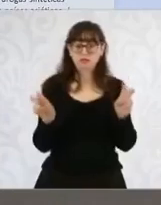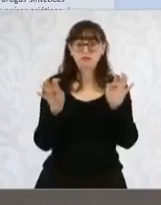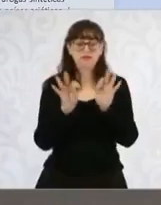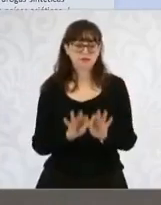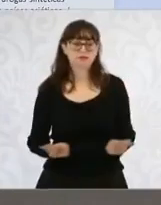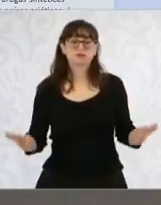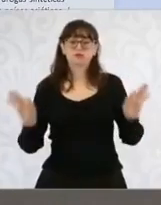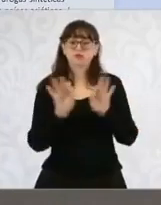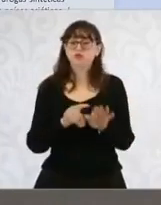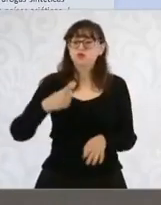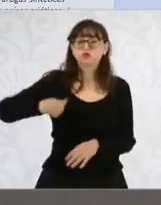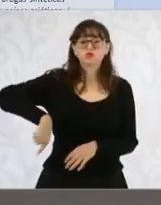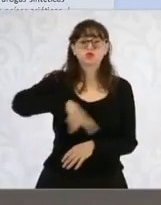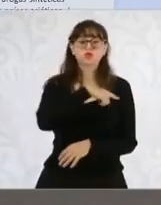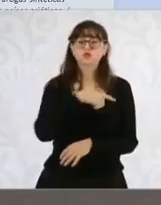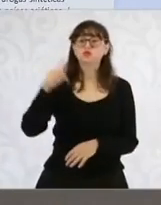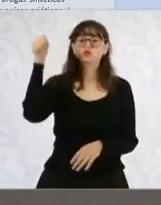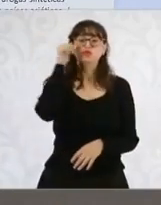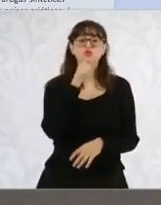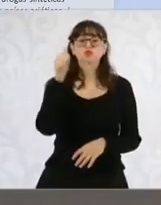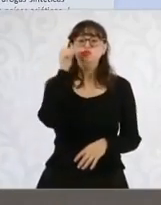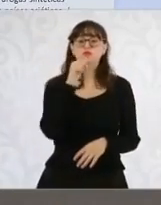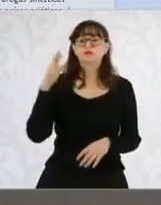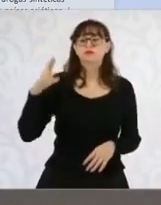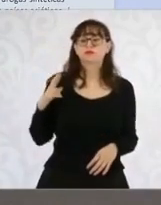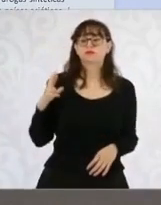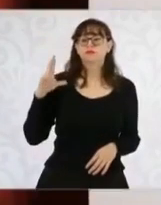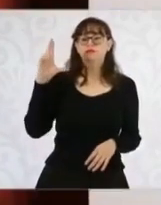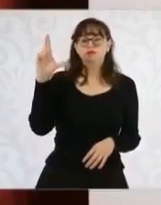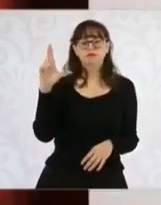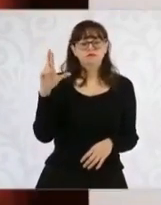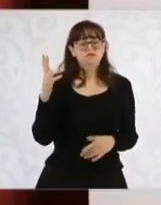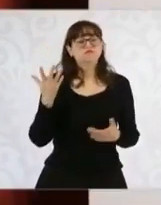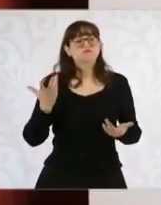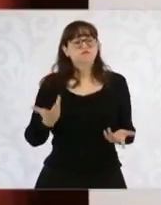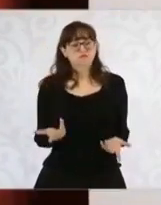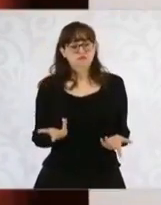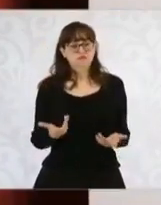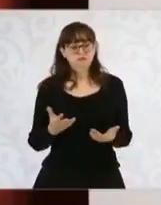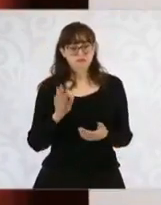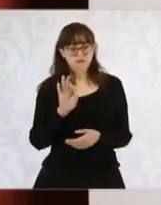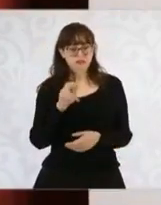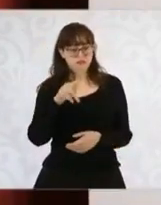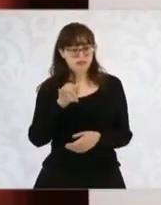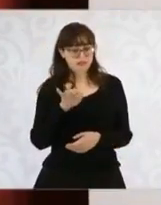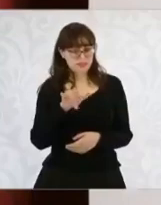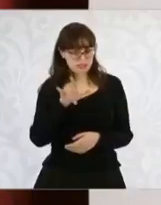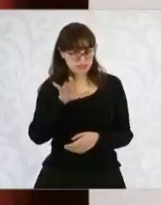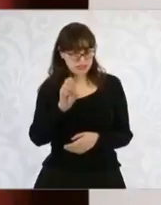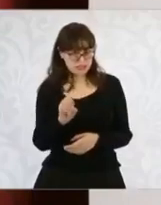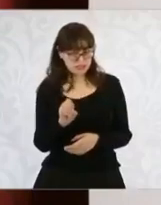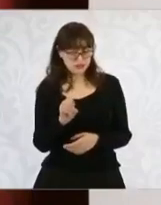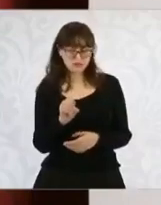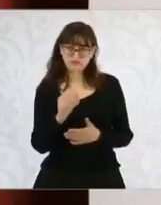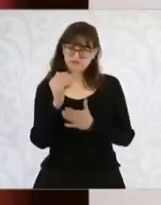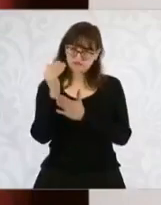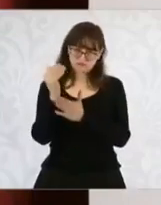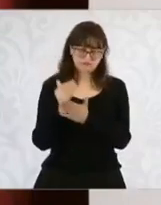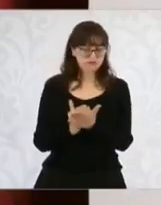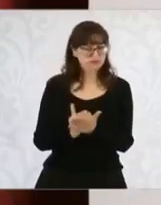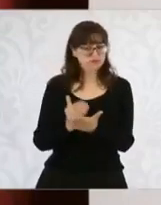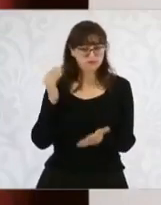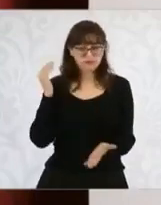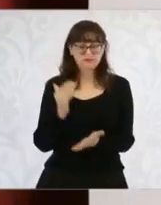hemos manifestado la disposición de México para evitar que siga la epidemia de fentanilo en los Estados Unidos